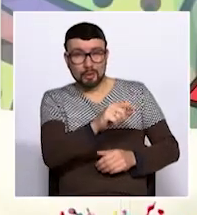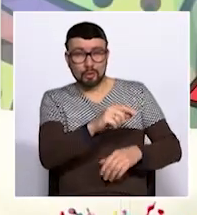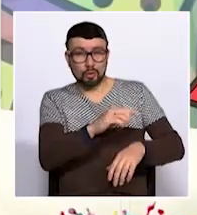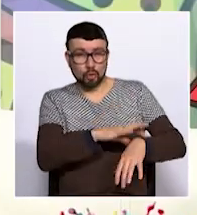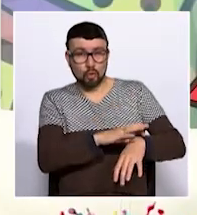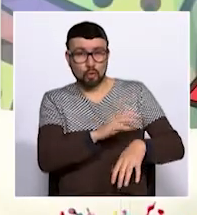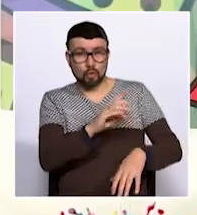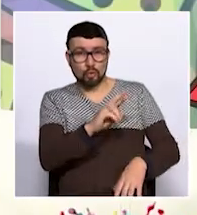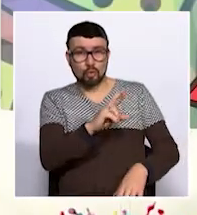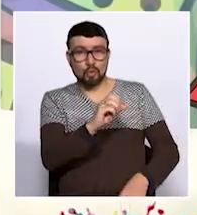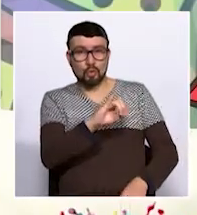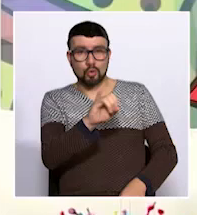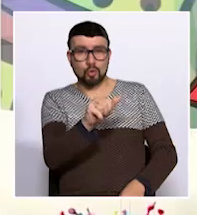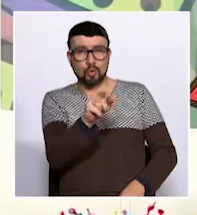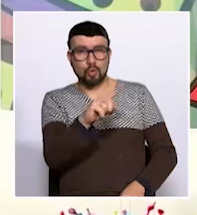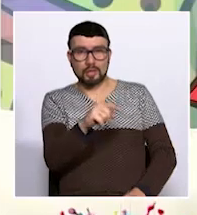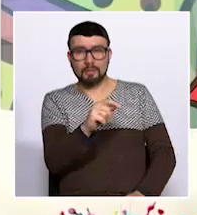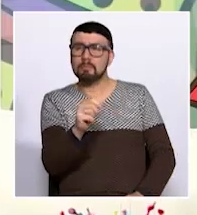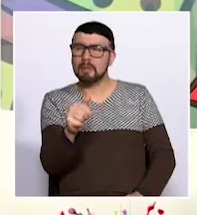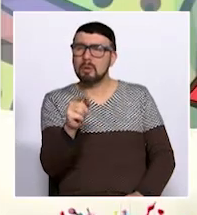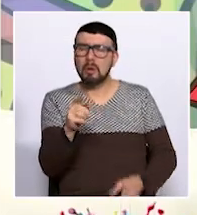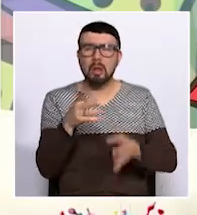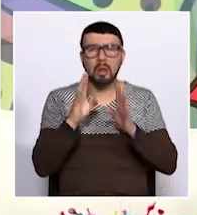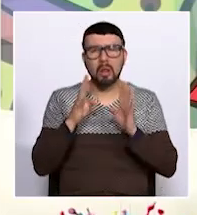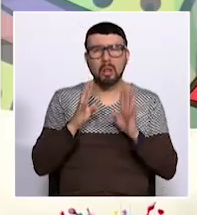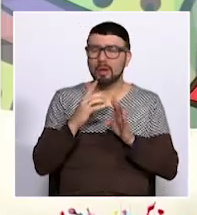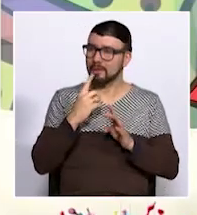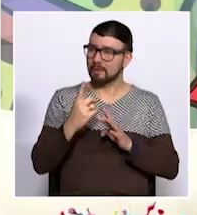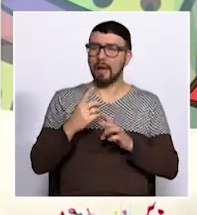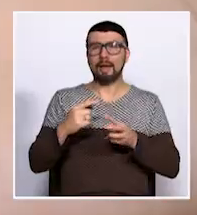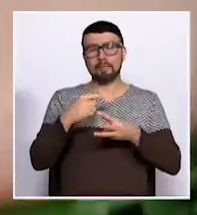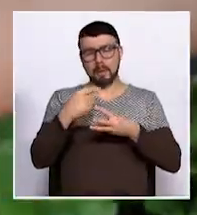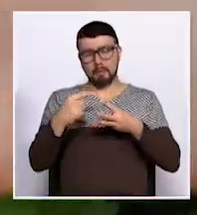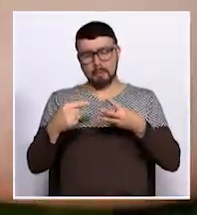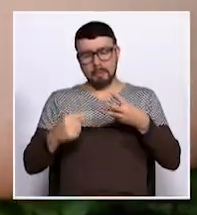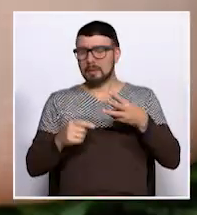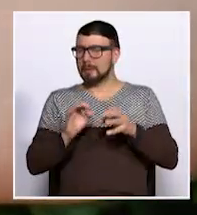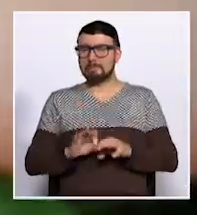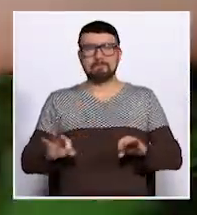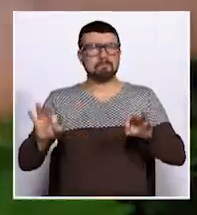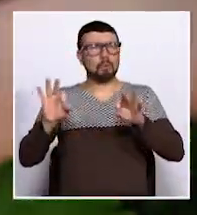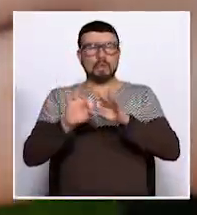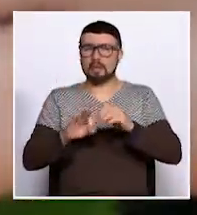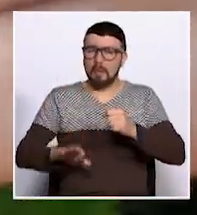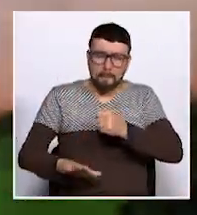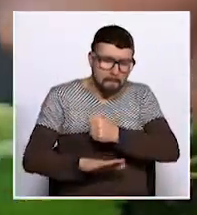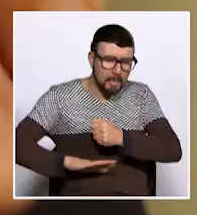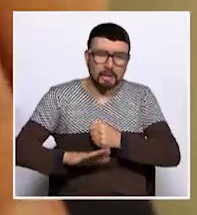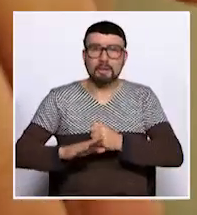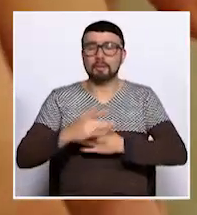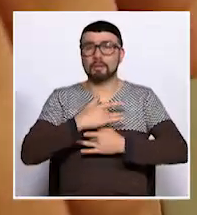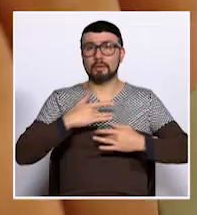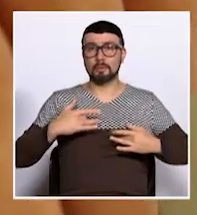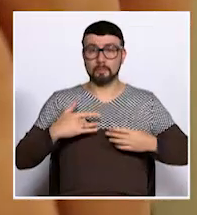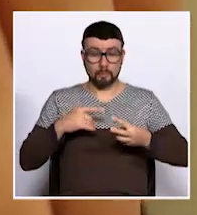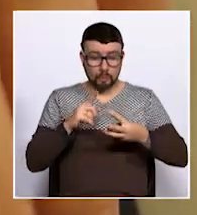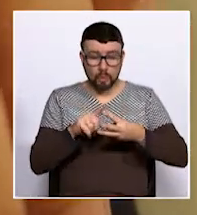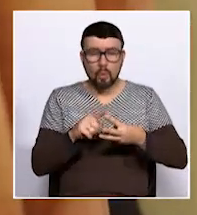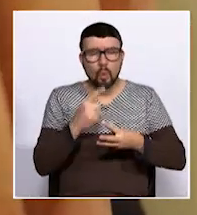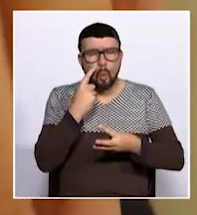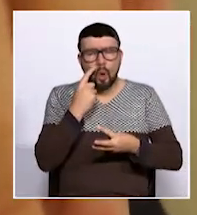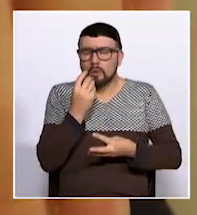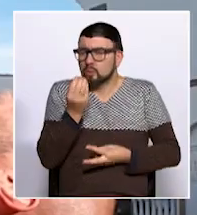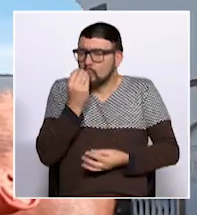siempre recalcamos. De hecho, hasta hay una charla que se llama Los Tres Pilares de la Salud, y es el cuidado en la alimentación, el